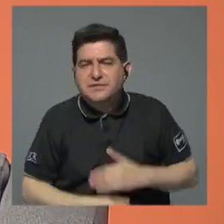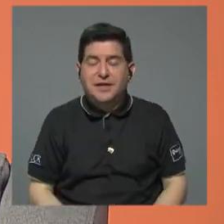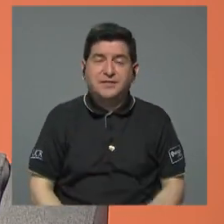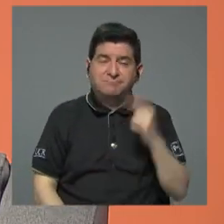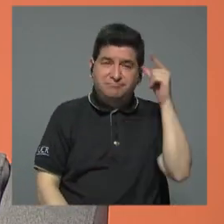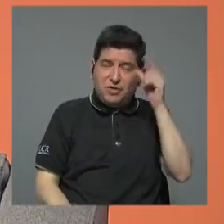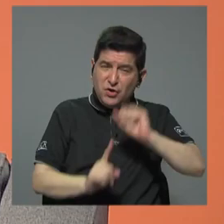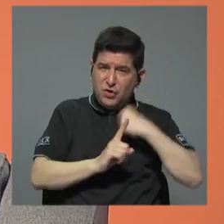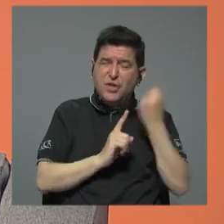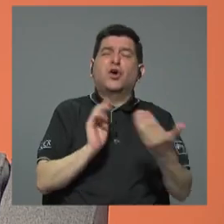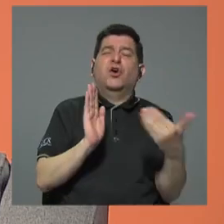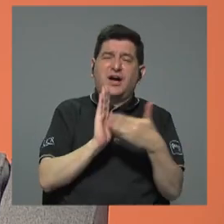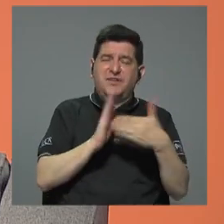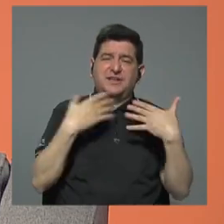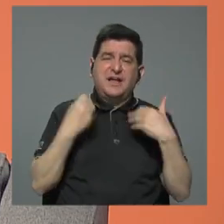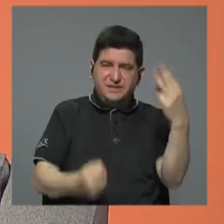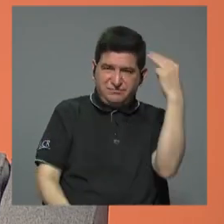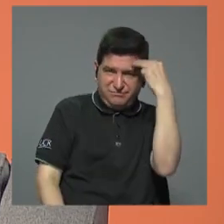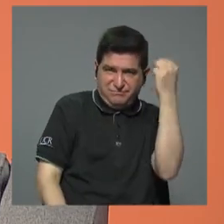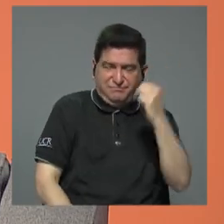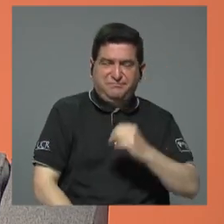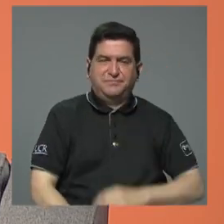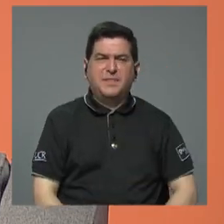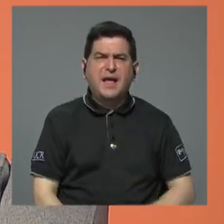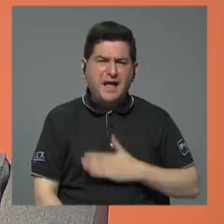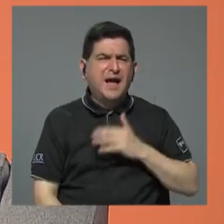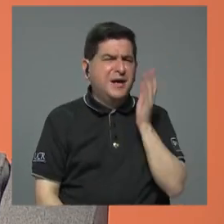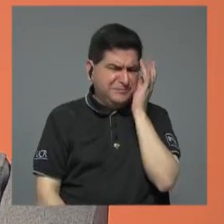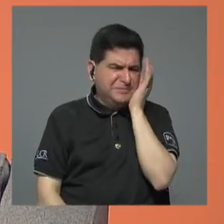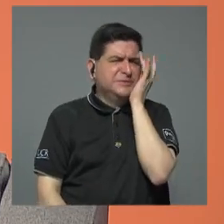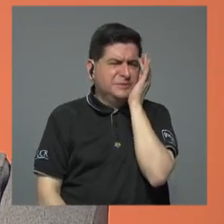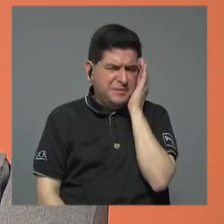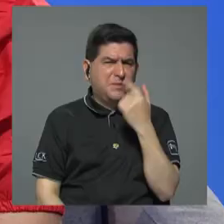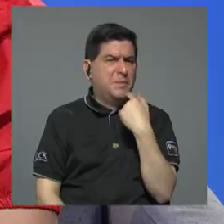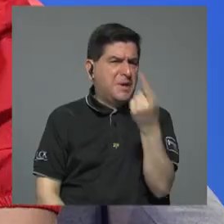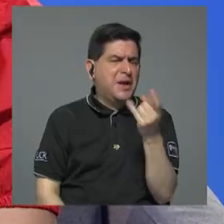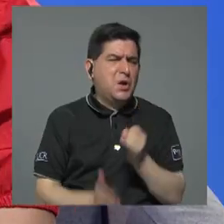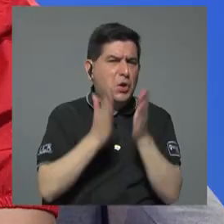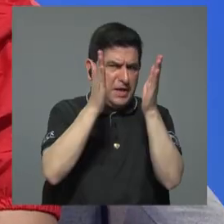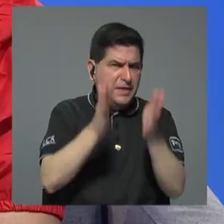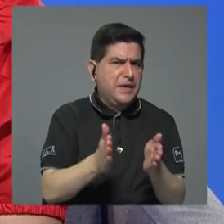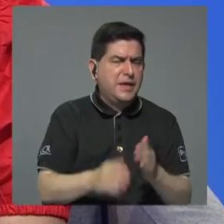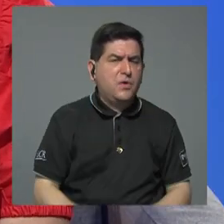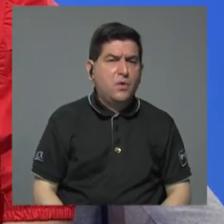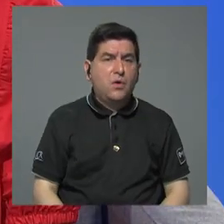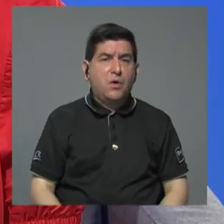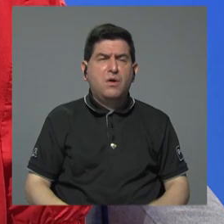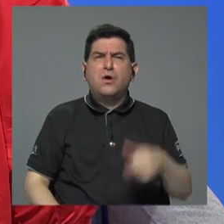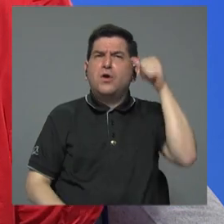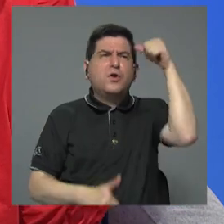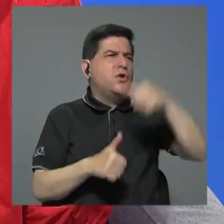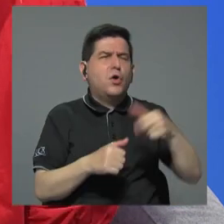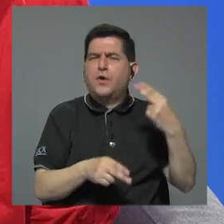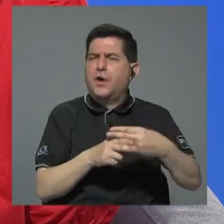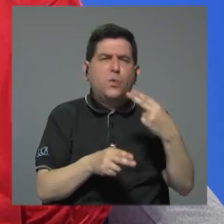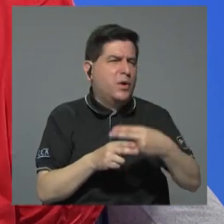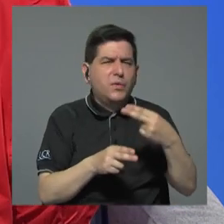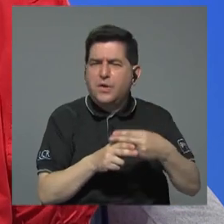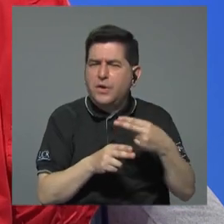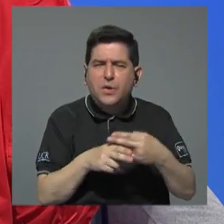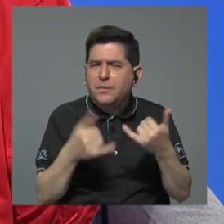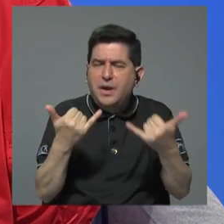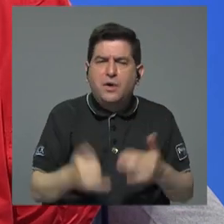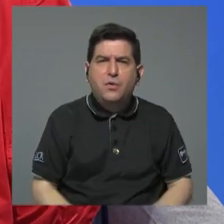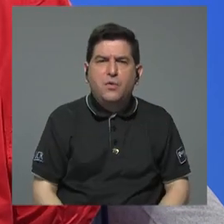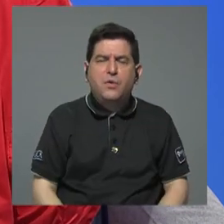duda elementos que han afectado la salud mental. Sí, a mí me preocupa esto que decía el investigador, en este momento no recuerdo el nombre, Hulda,